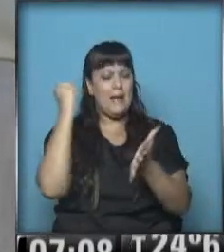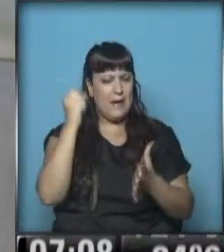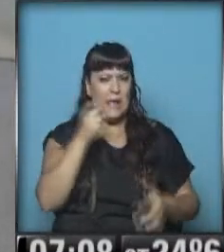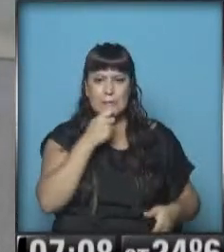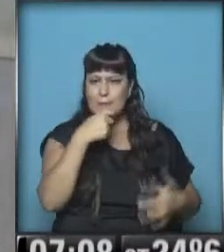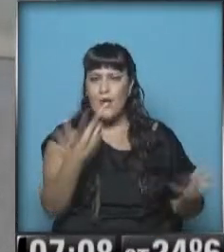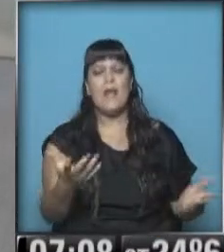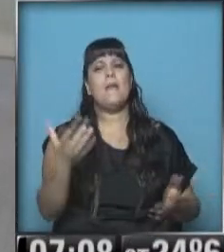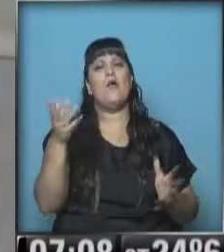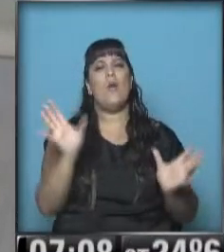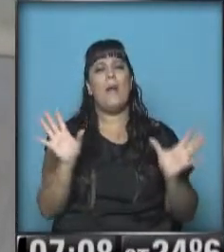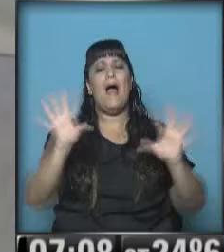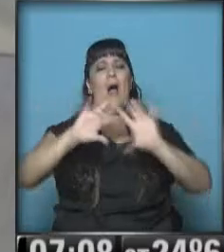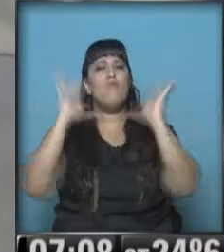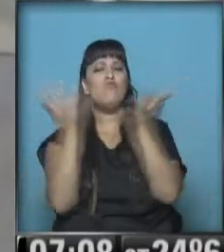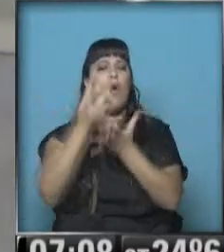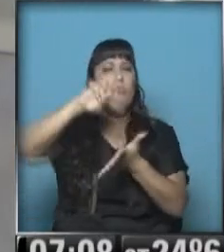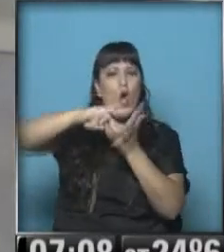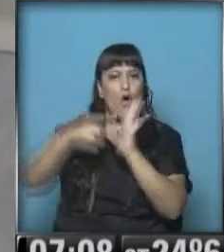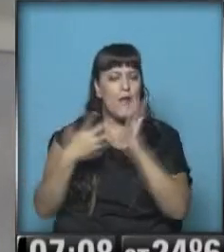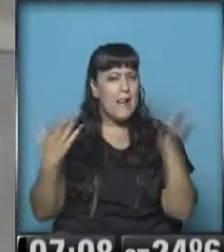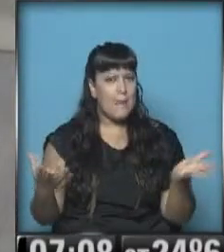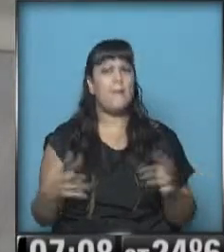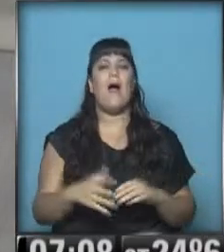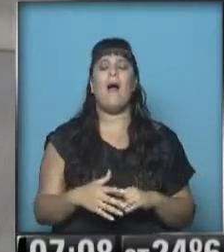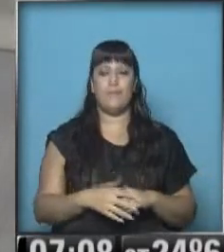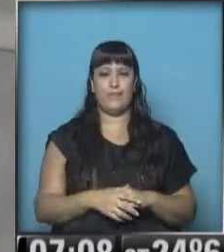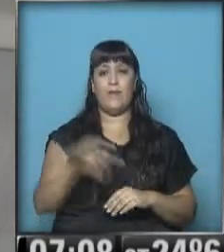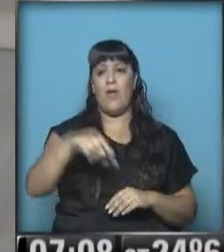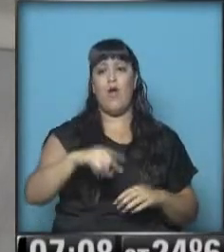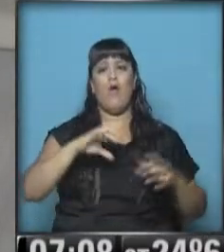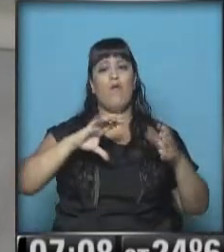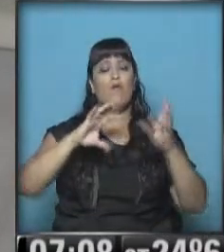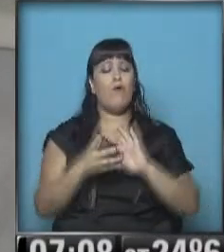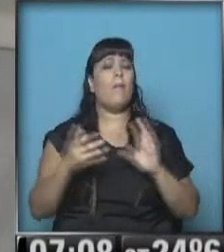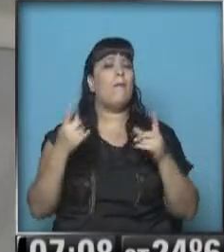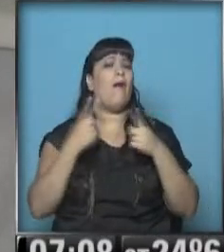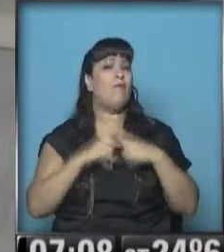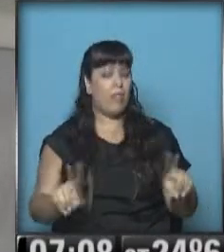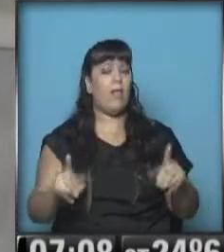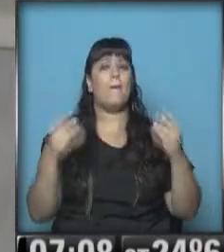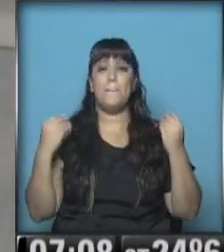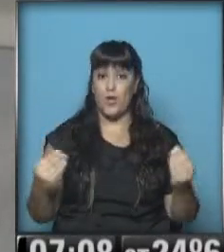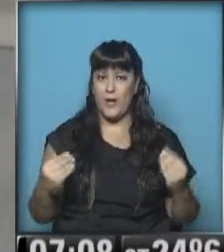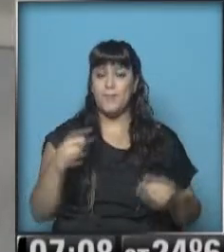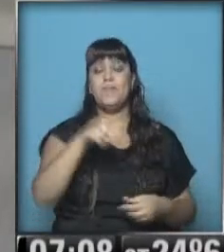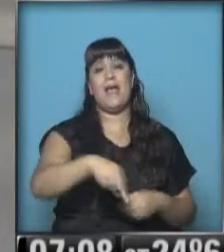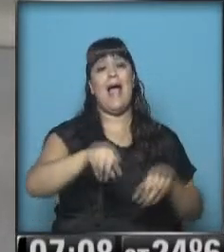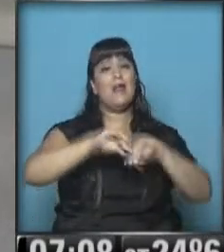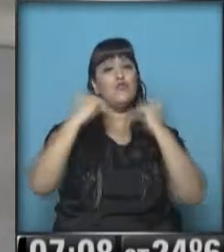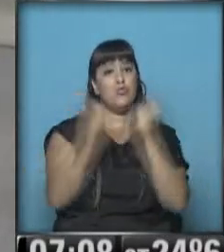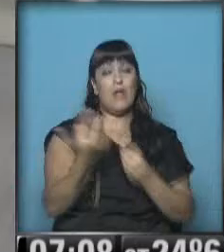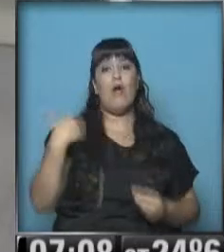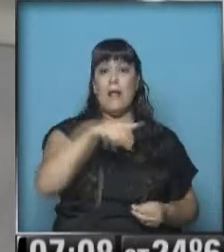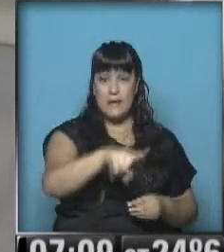ejemplo, de la crisis mundial, por lo menos desde una manera muy modesta, porque los resultados en nuestro país funcionaron.